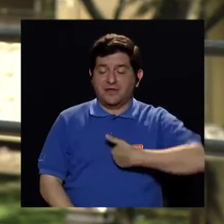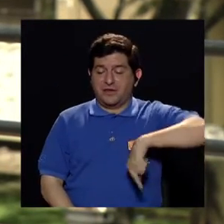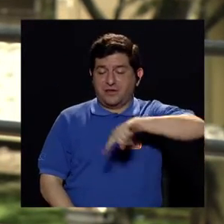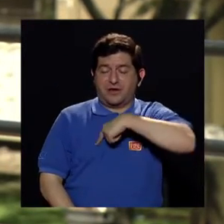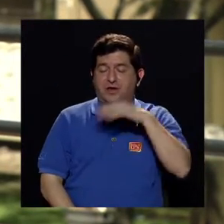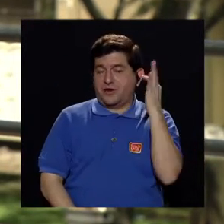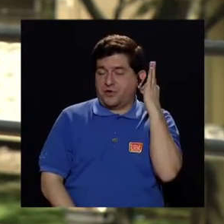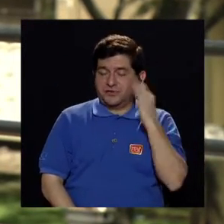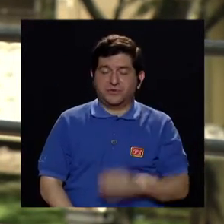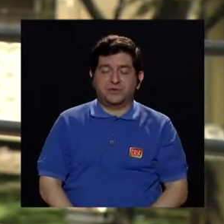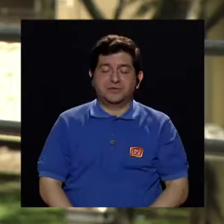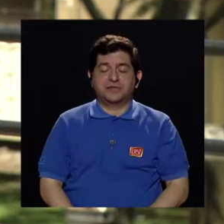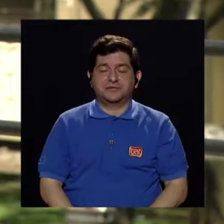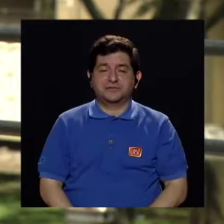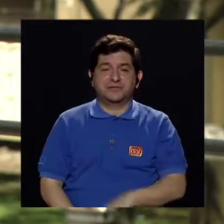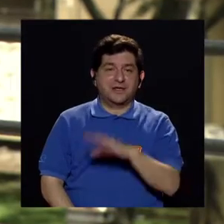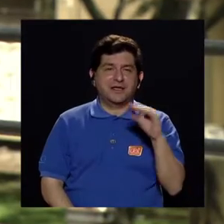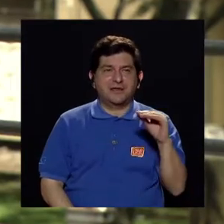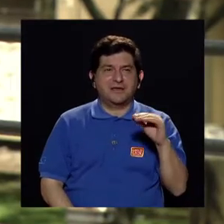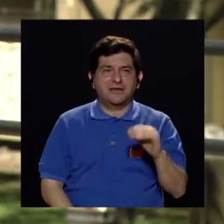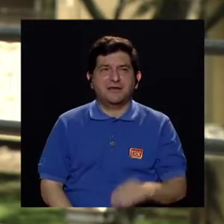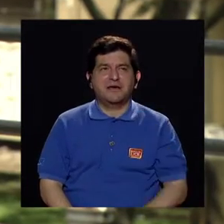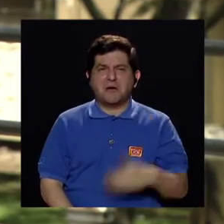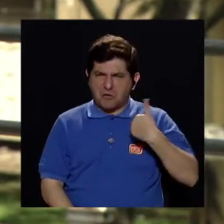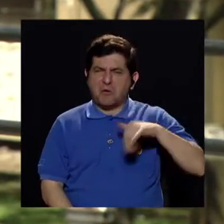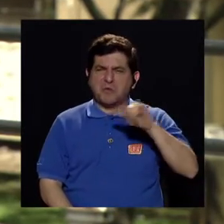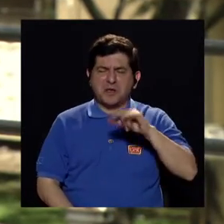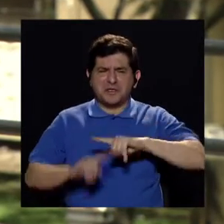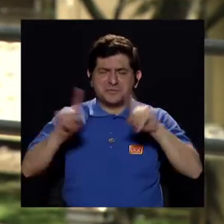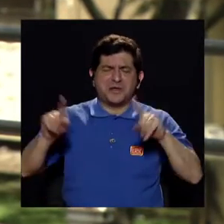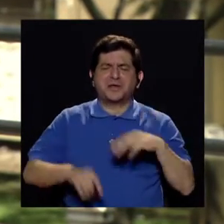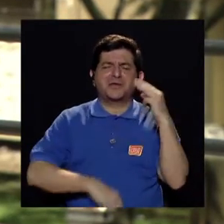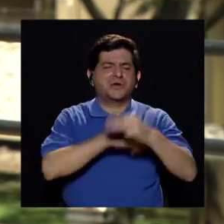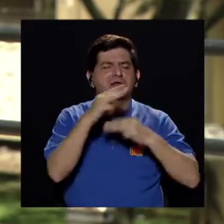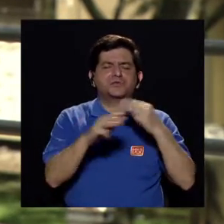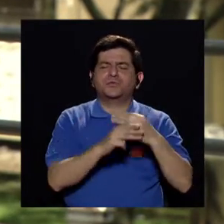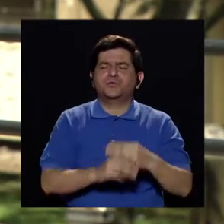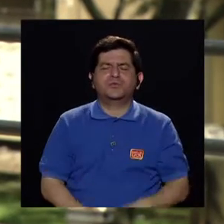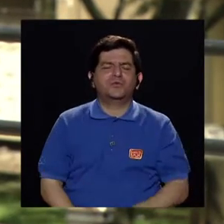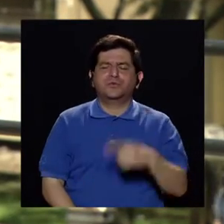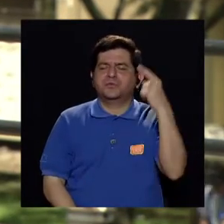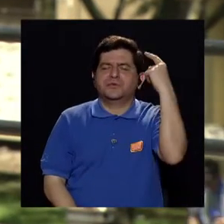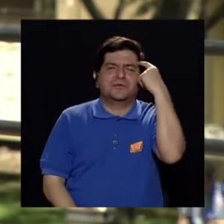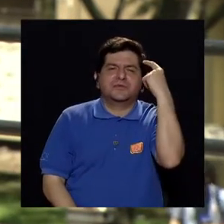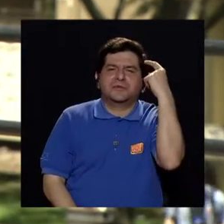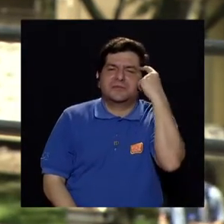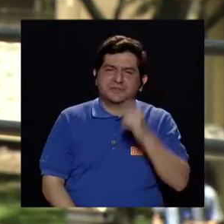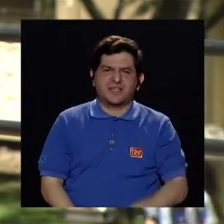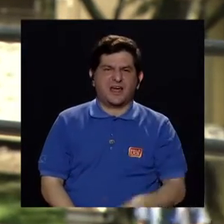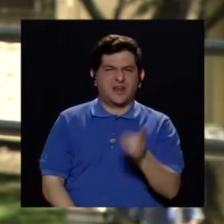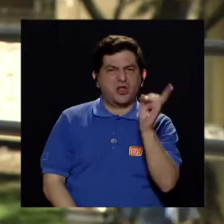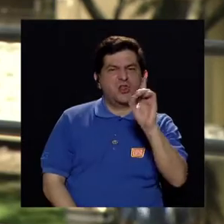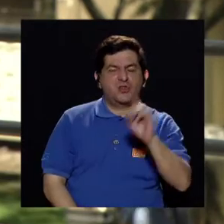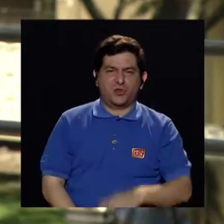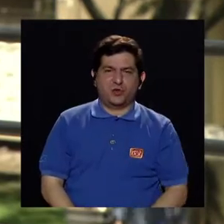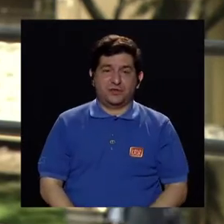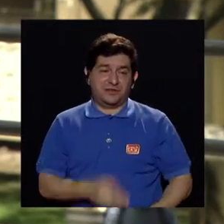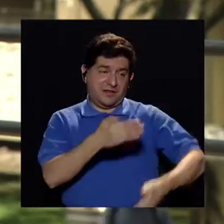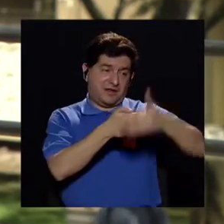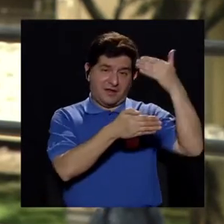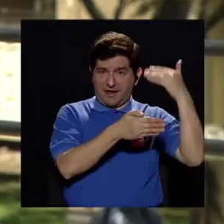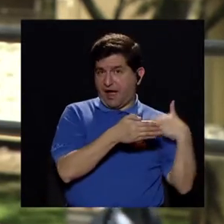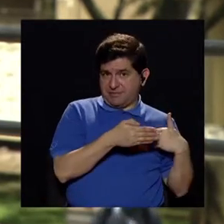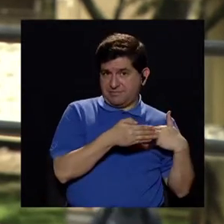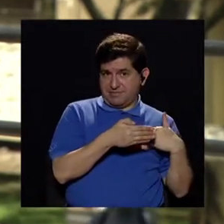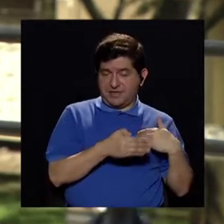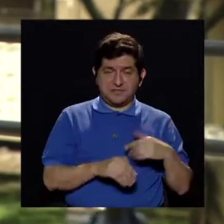nosotras las mujeres y los hombres también, pero tendemos a vivir en un mundo de pensamientos. ¿Y dónde están esos pensamientos? Ya sea en el pasado,